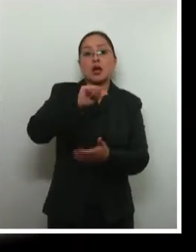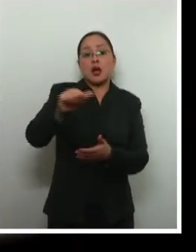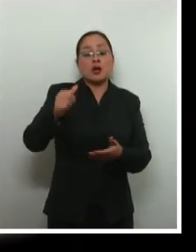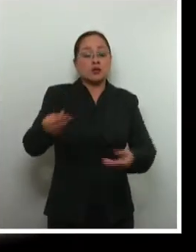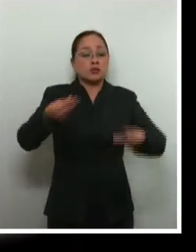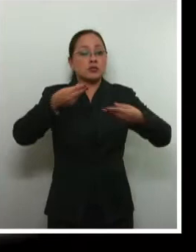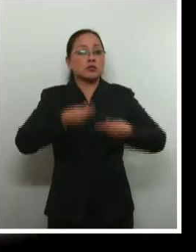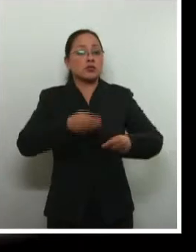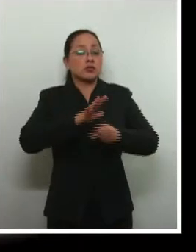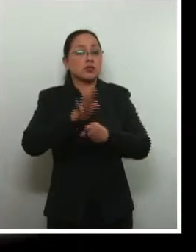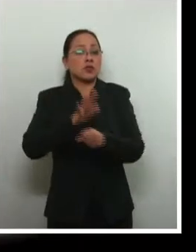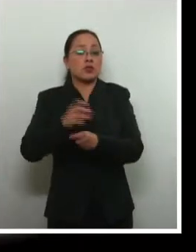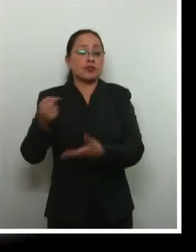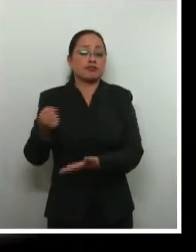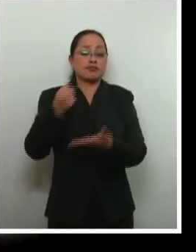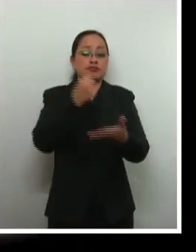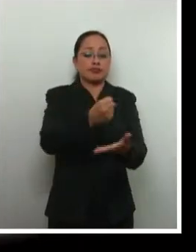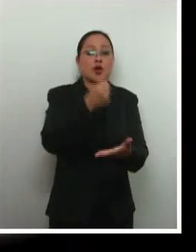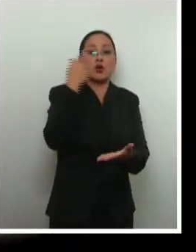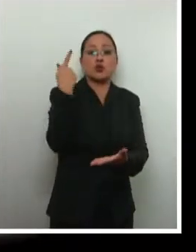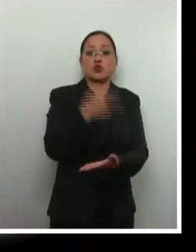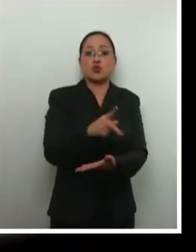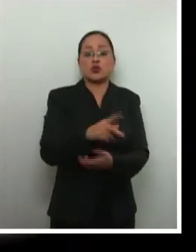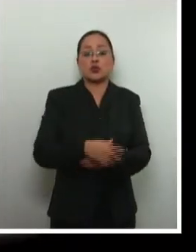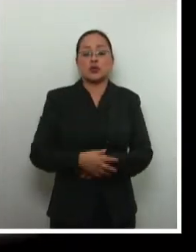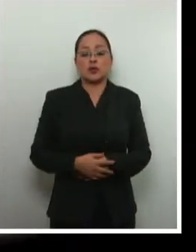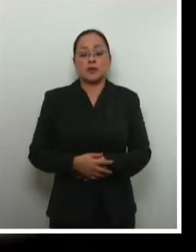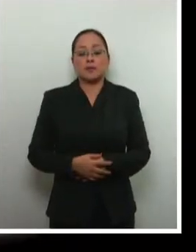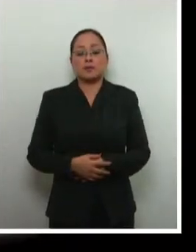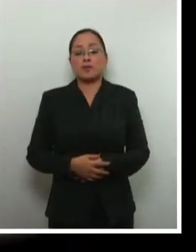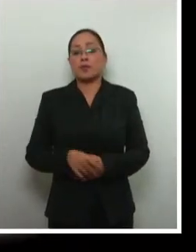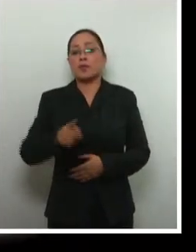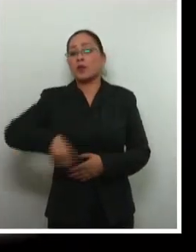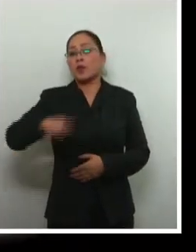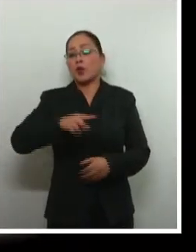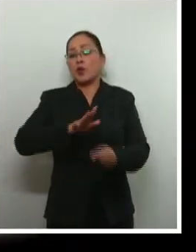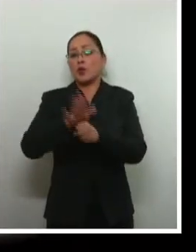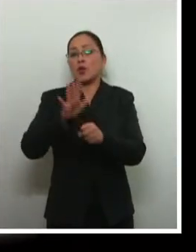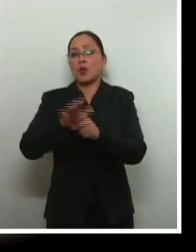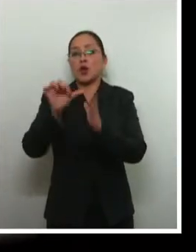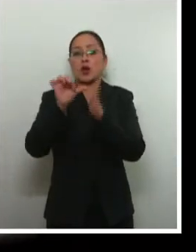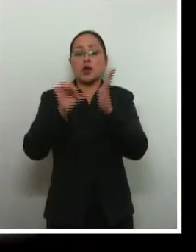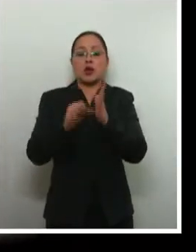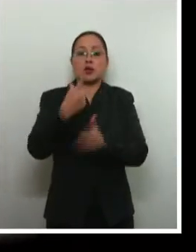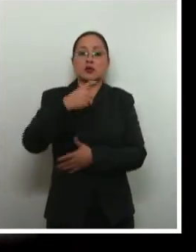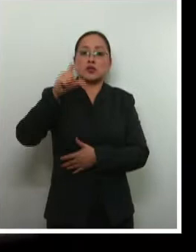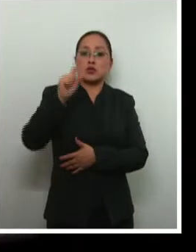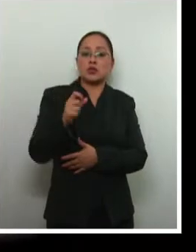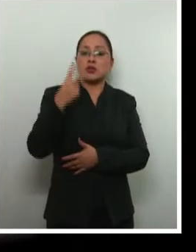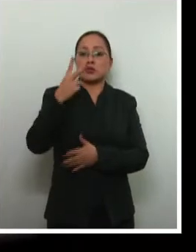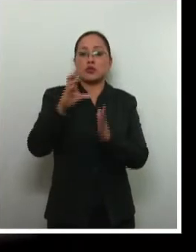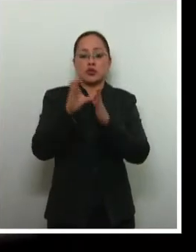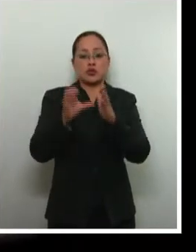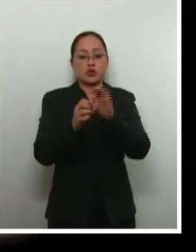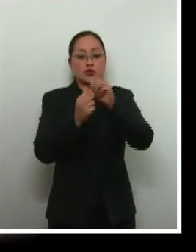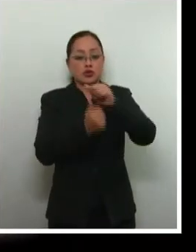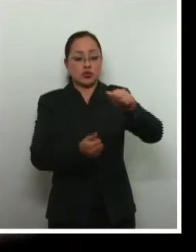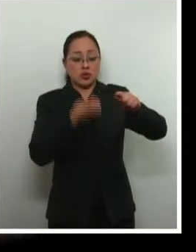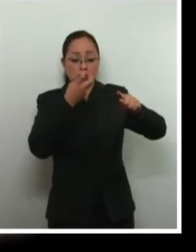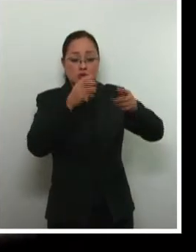recibir el fondo de capitalidad. Y como el artículo 122